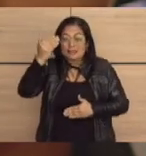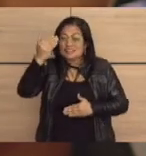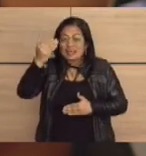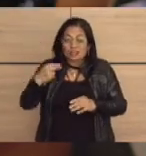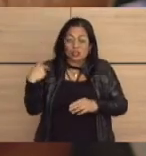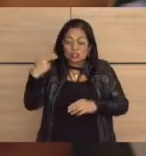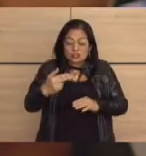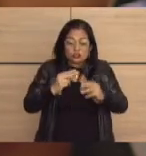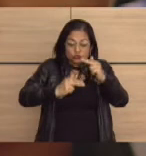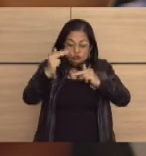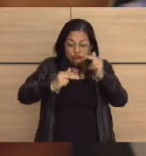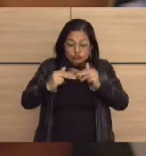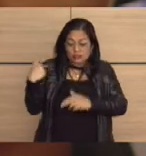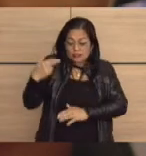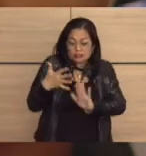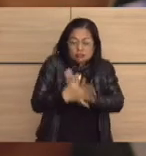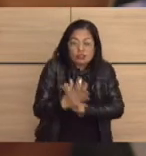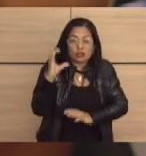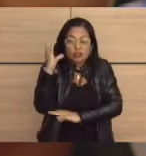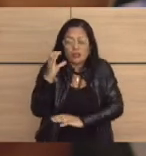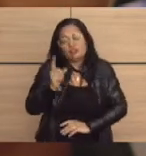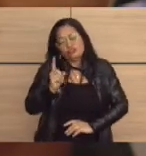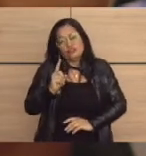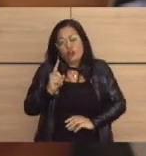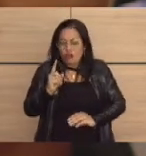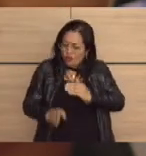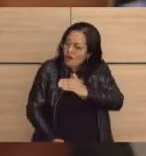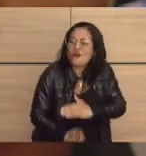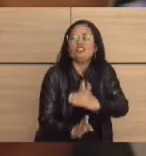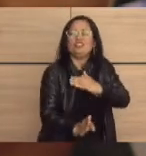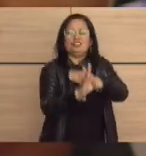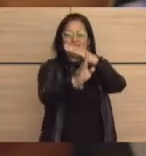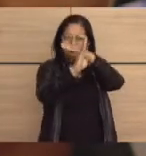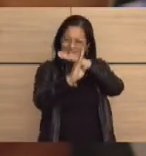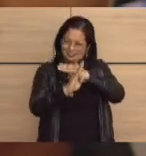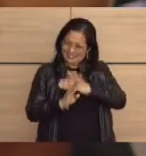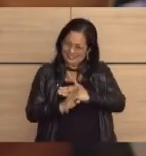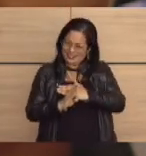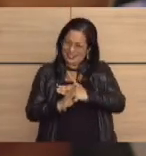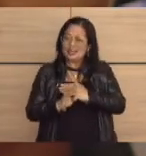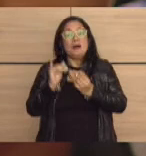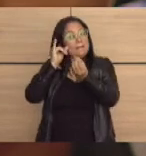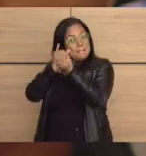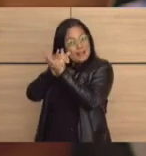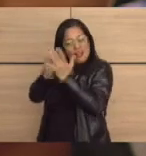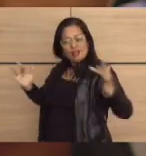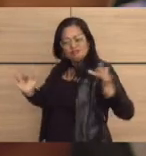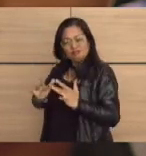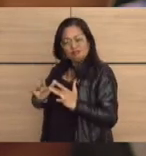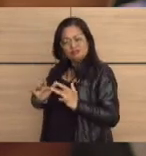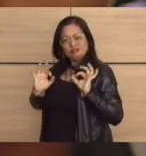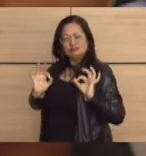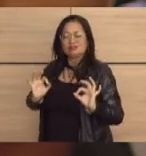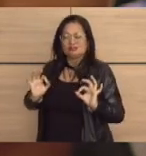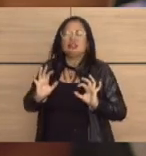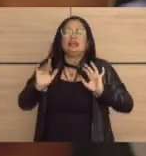continuar con la construcción de este relato me parece apasionante como aventura pedagógica. Si no se entiende la